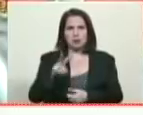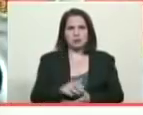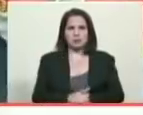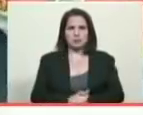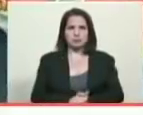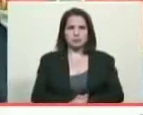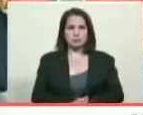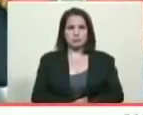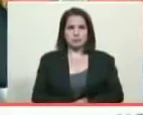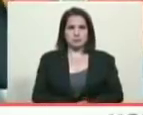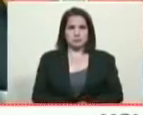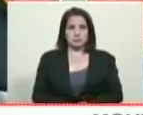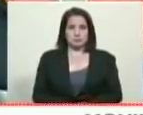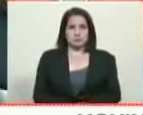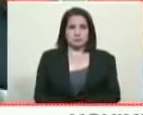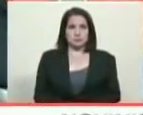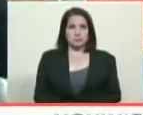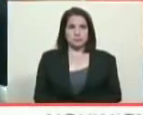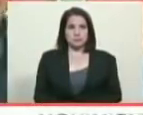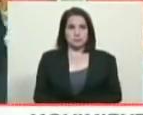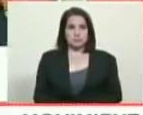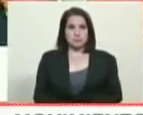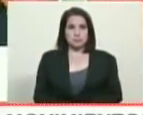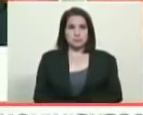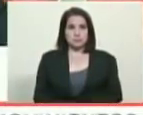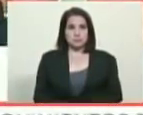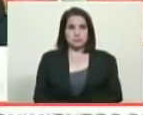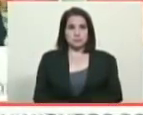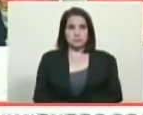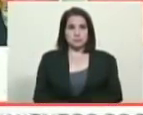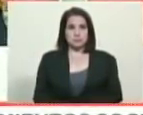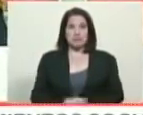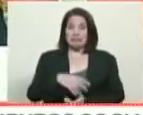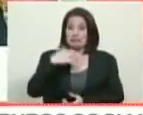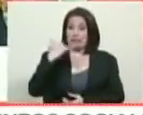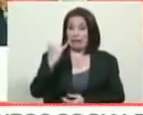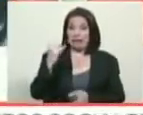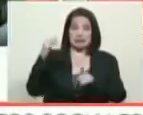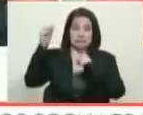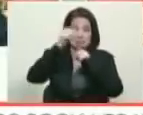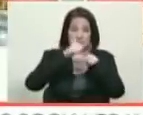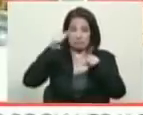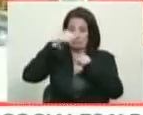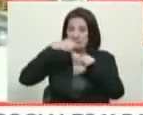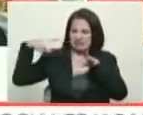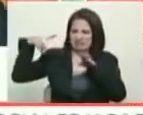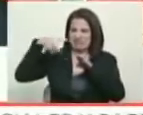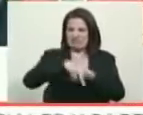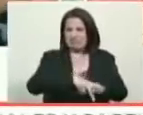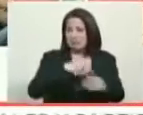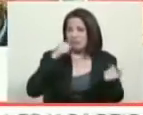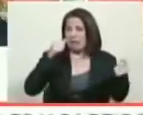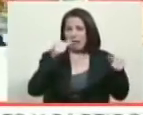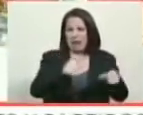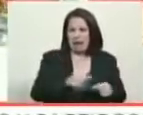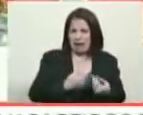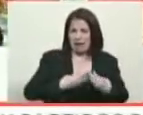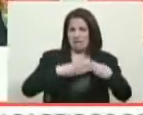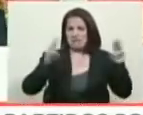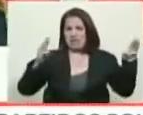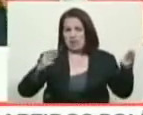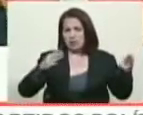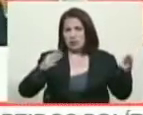nos encontramos bajo el ataque más cruel despiadado abierto